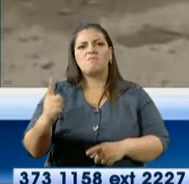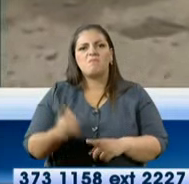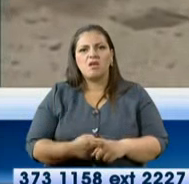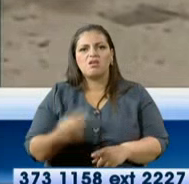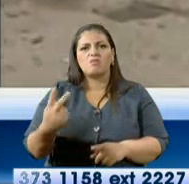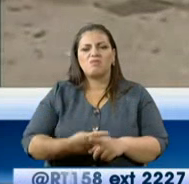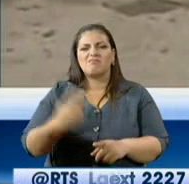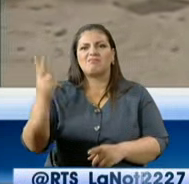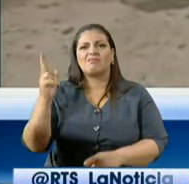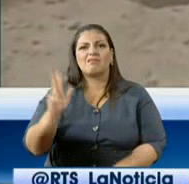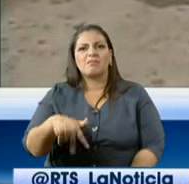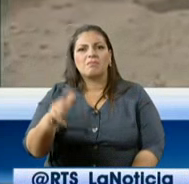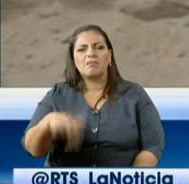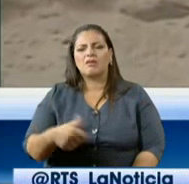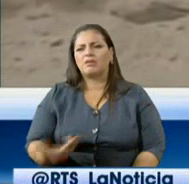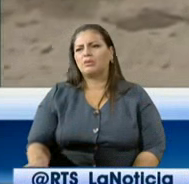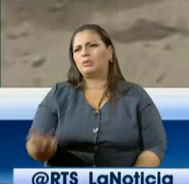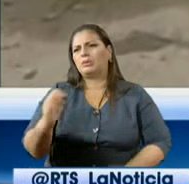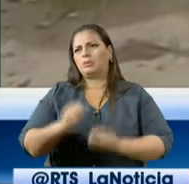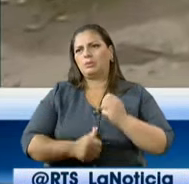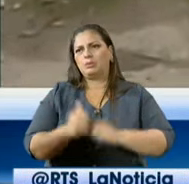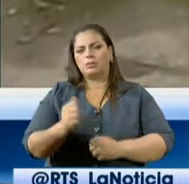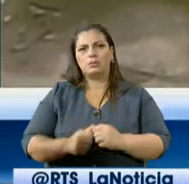es ni para 3 horas, pues. ¿Ah?